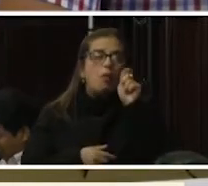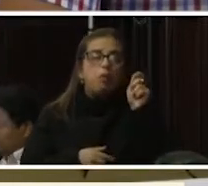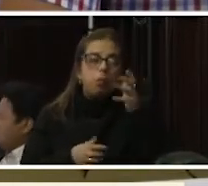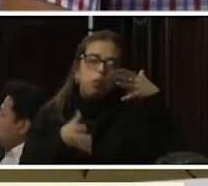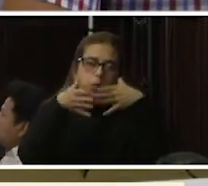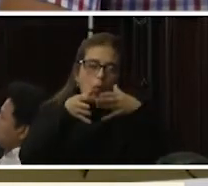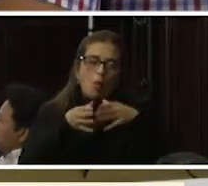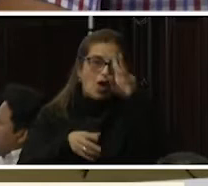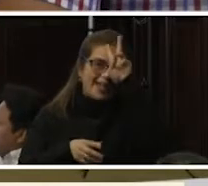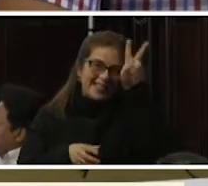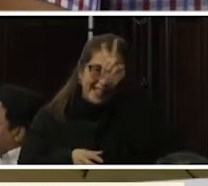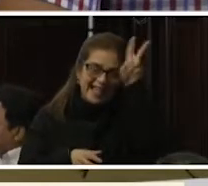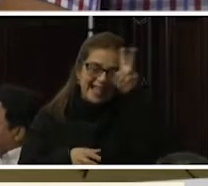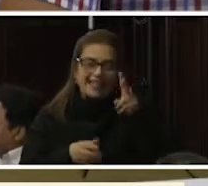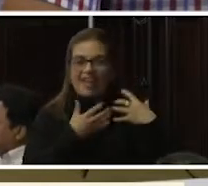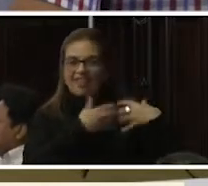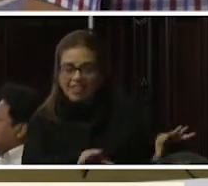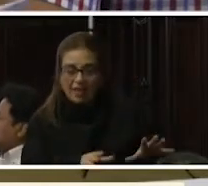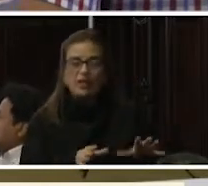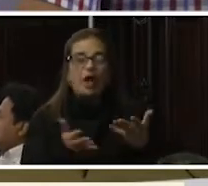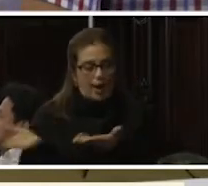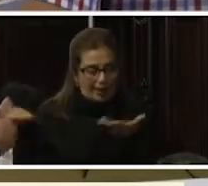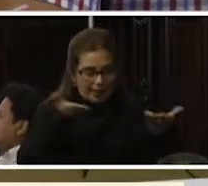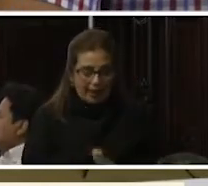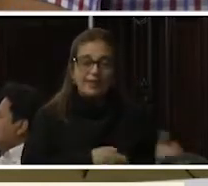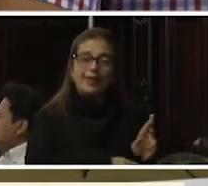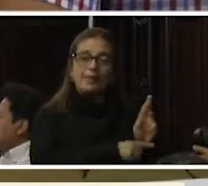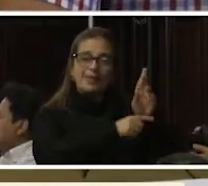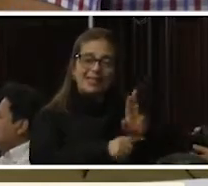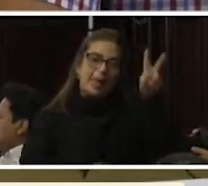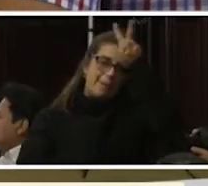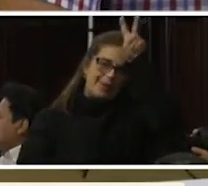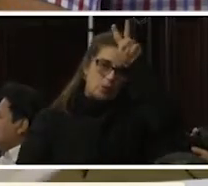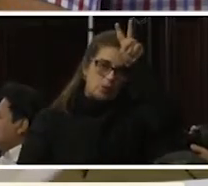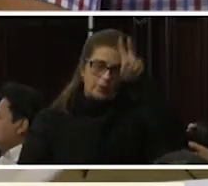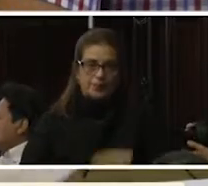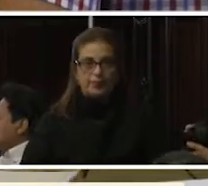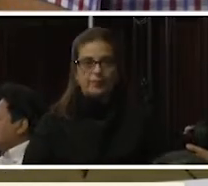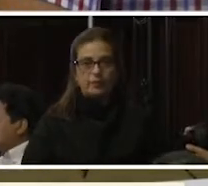de recente contato. Agora passo a palavra para a representante do Peru.